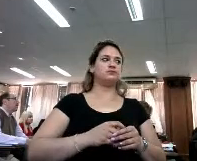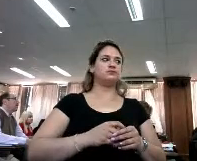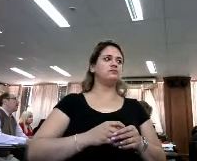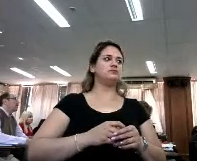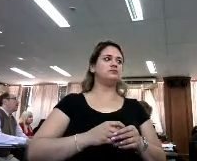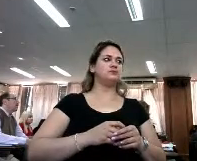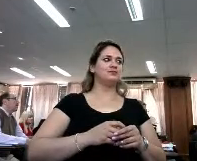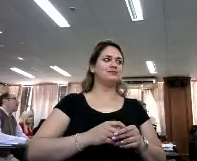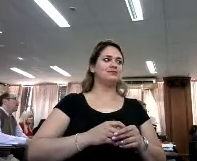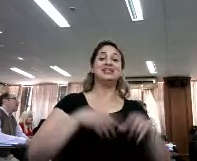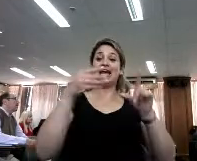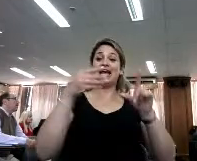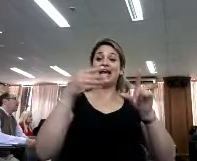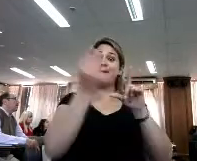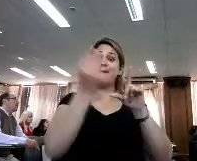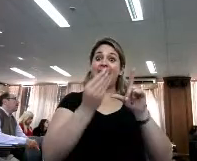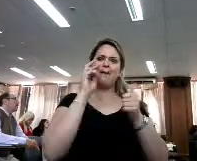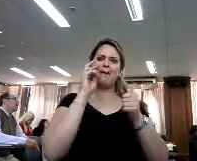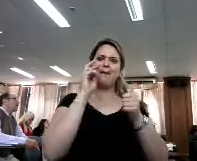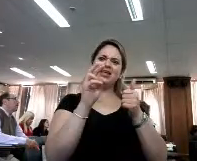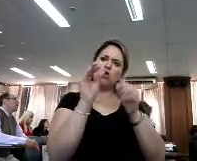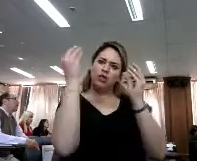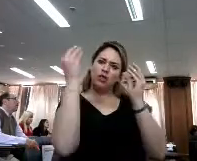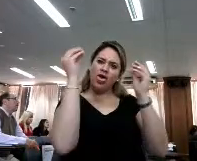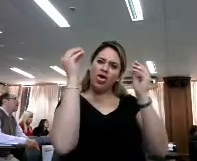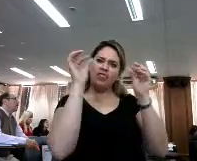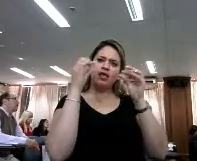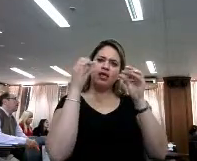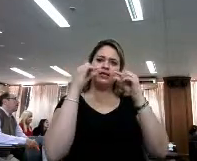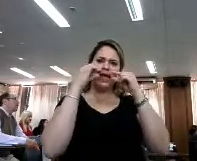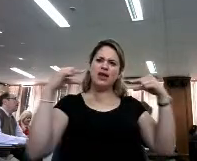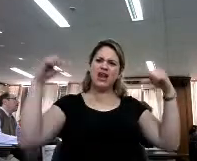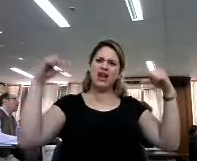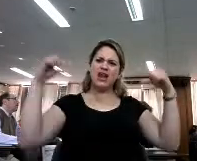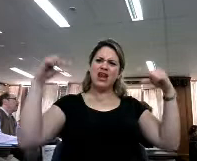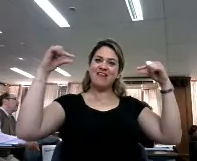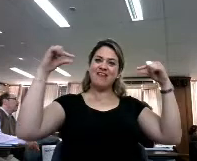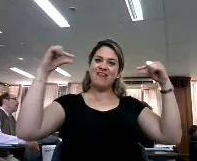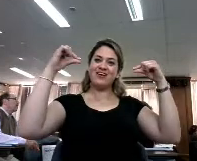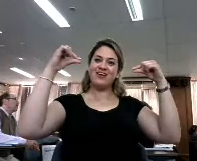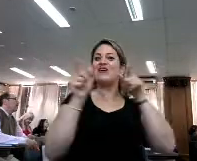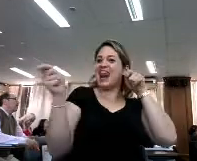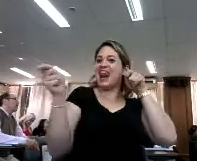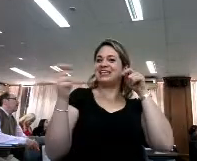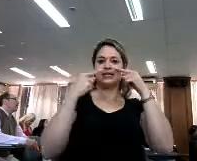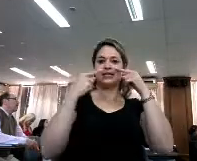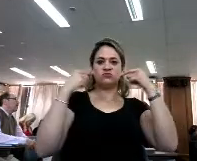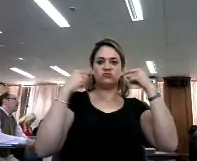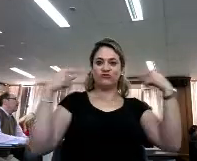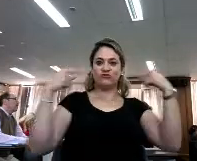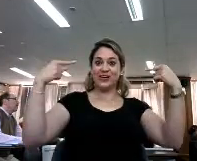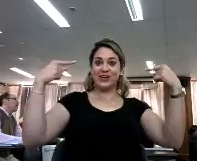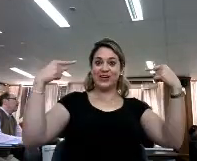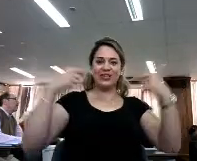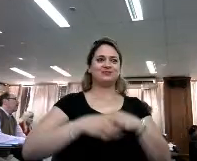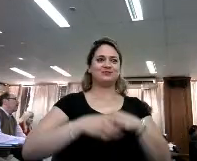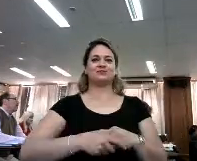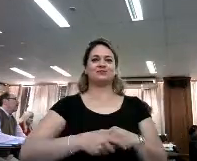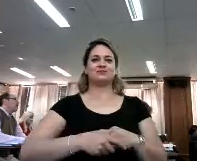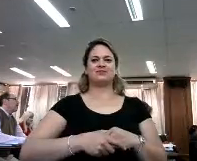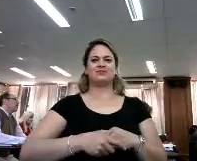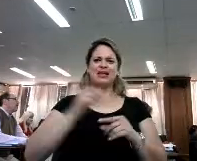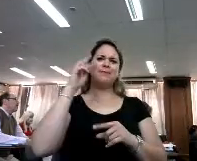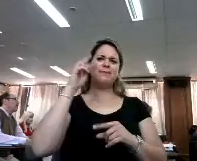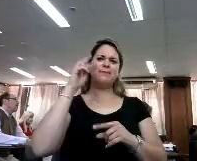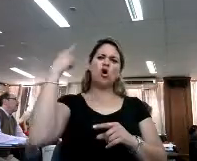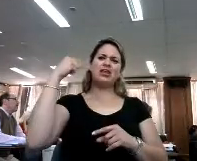¿Cómo? La lanza. Ah, eso no era el bigote. Ah, ve, es la lanza. ¿Qué más? Otra cara.